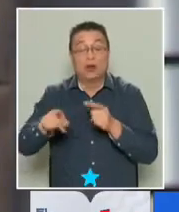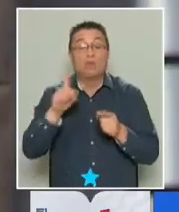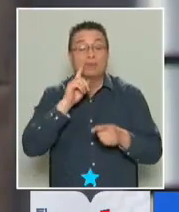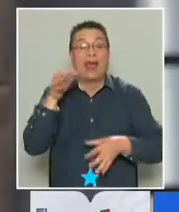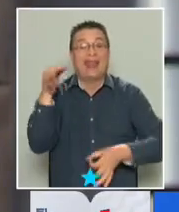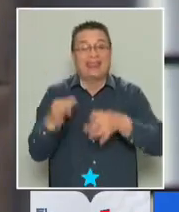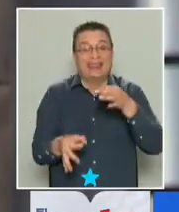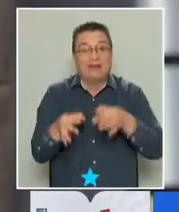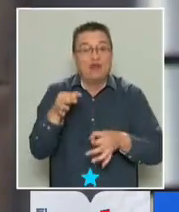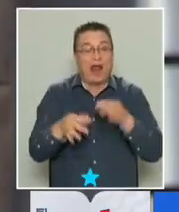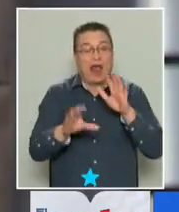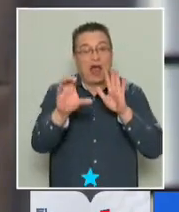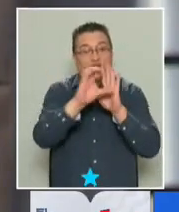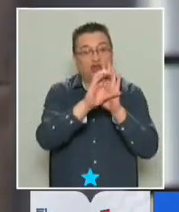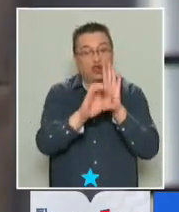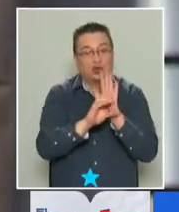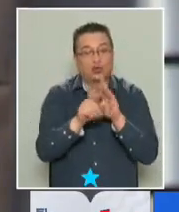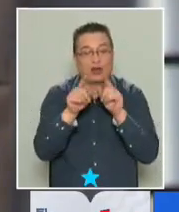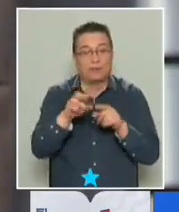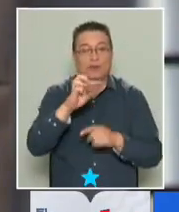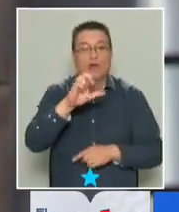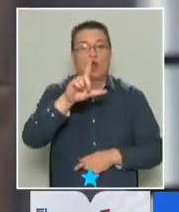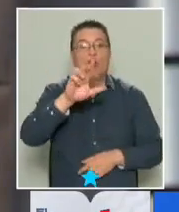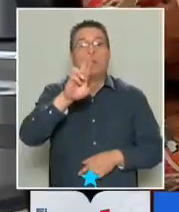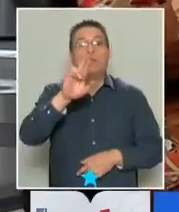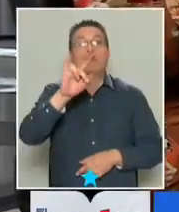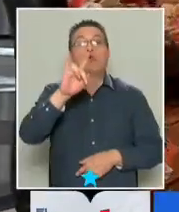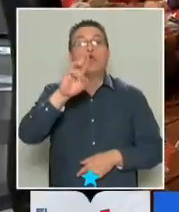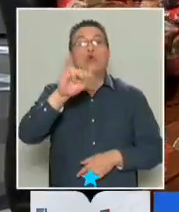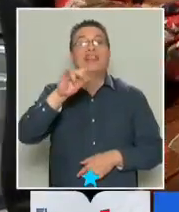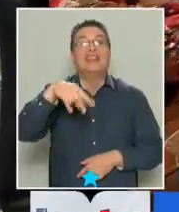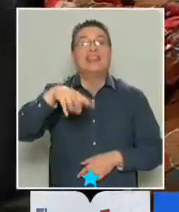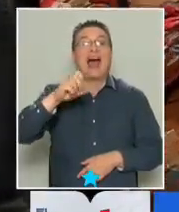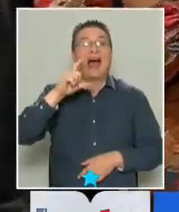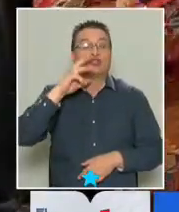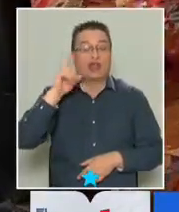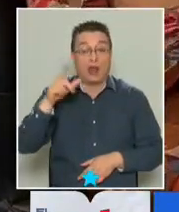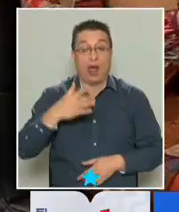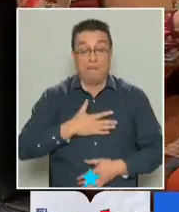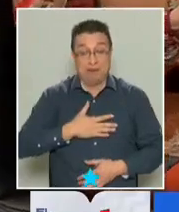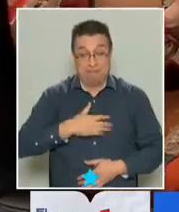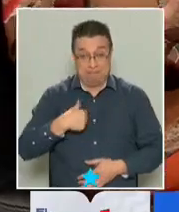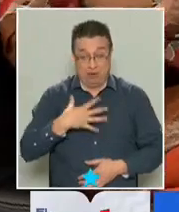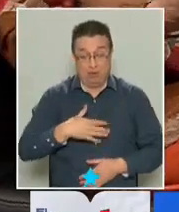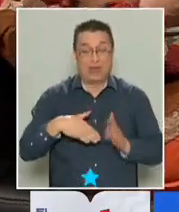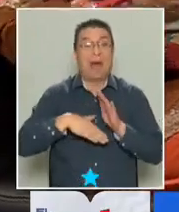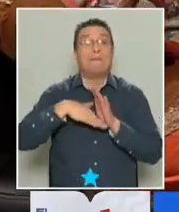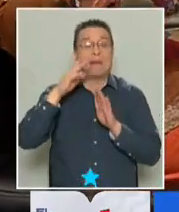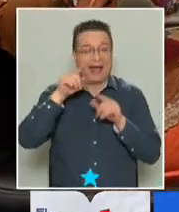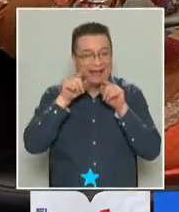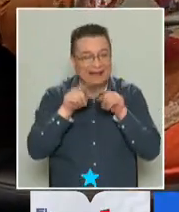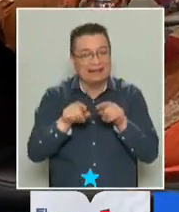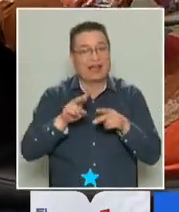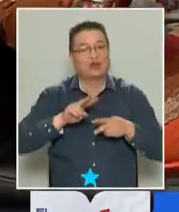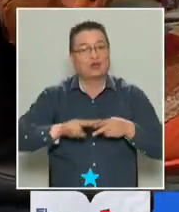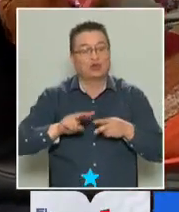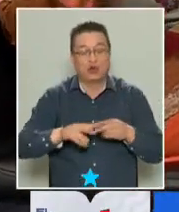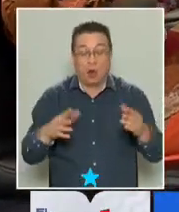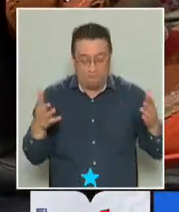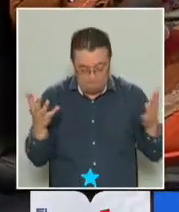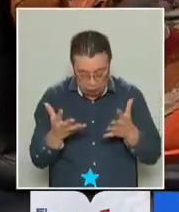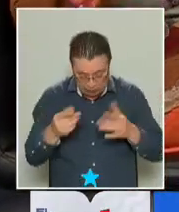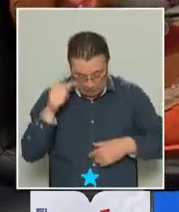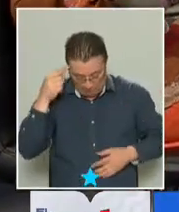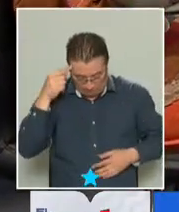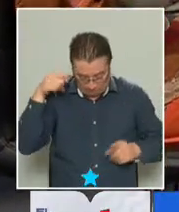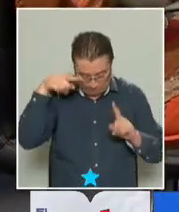el tribunal constitucional plurinacional y a mí a mí me gusta más personalmente esa solución porque al